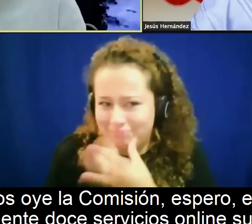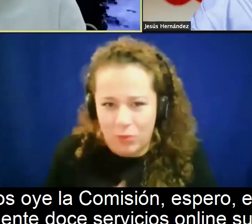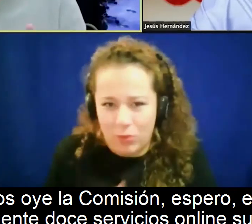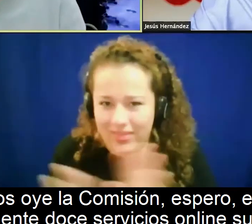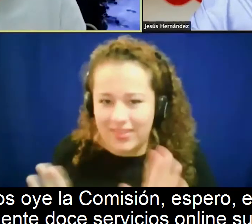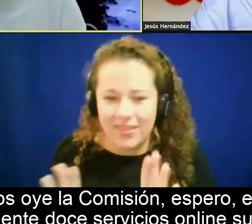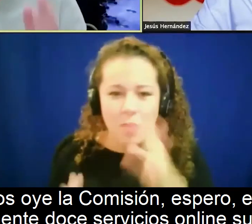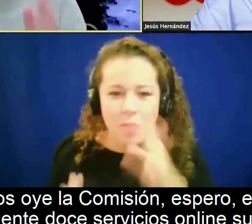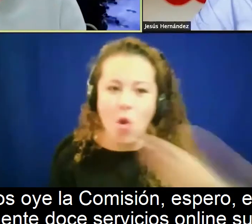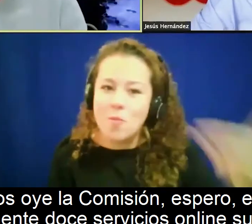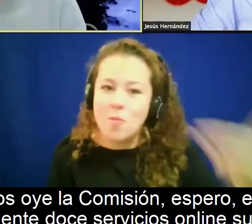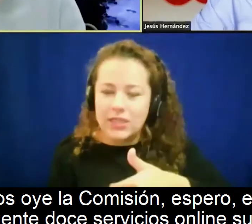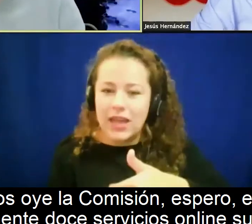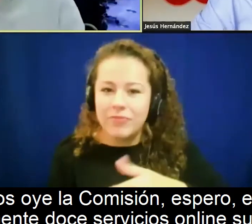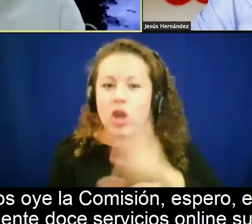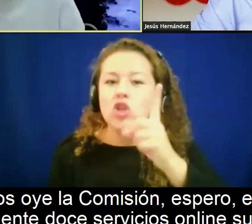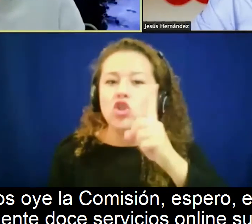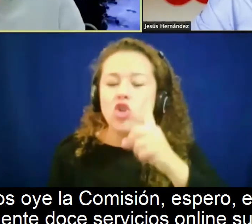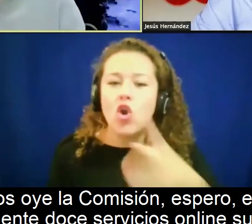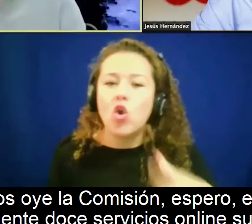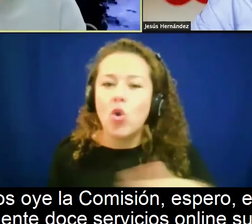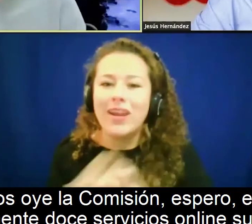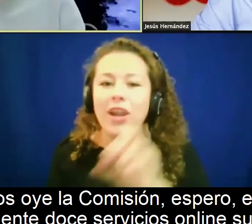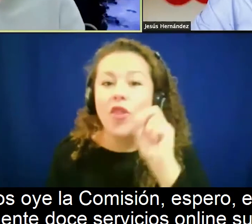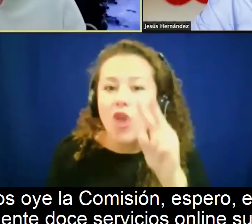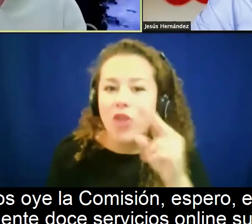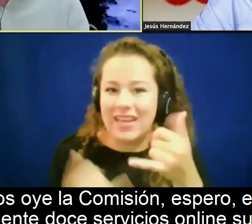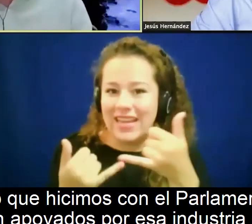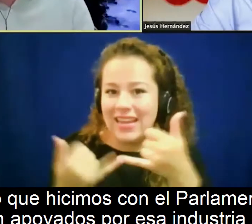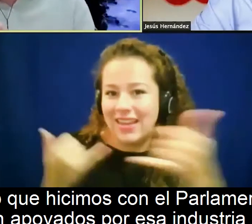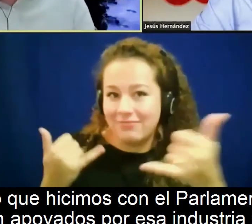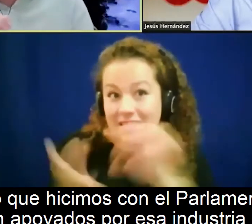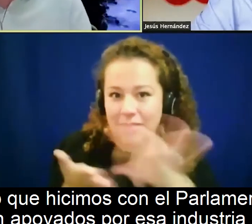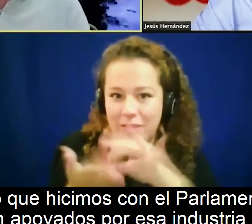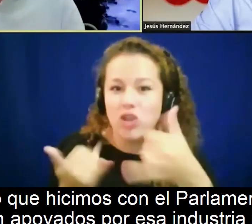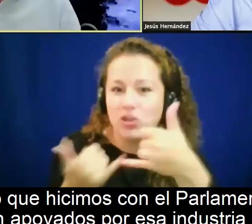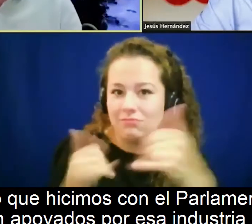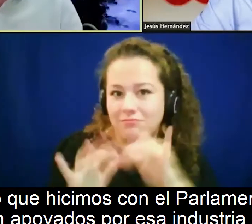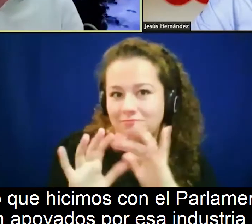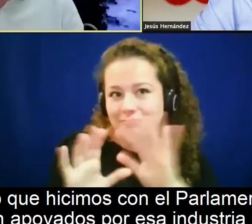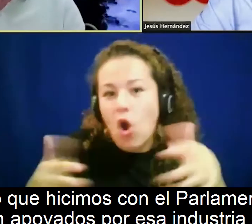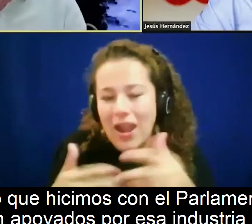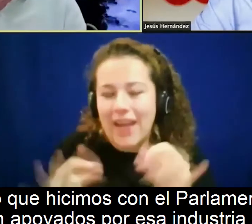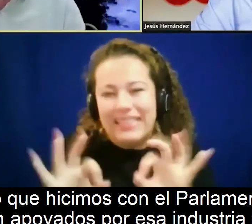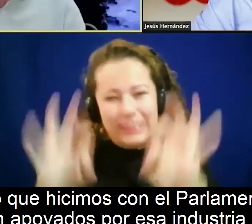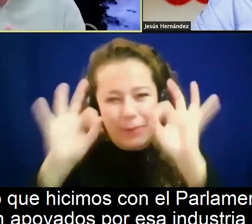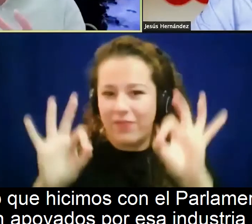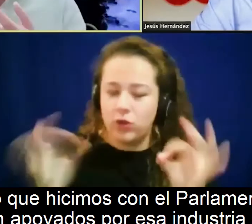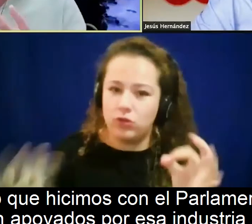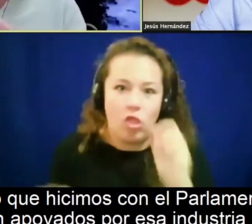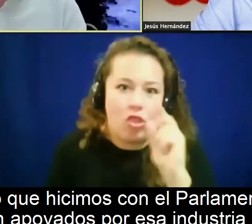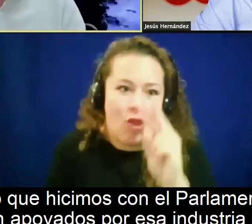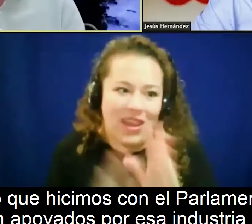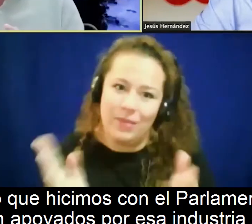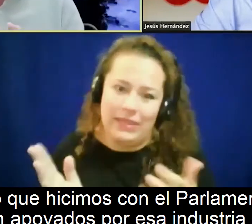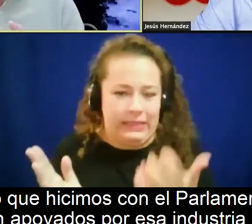la propuesta al cubrir solamente 12 servicios online súper específicos. Pues imagínate, gracias a todo el trabajo que hicimos con el Parlamento, con